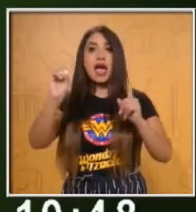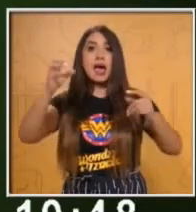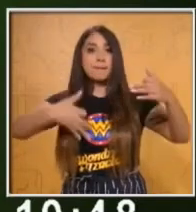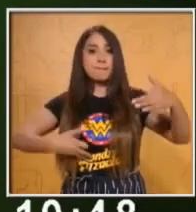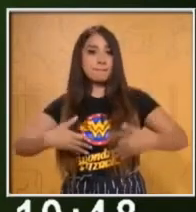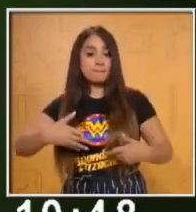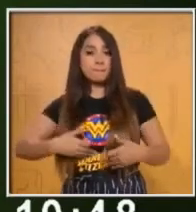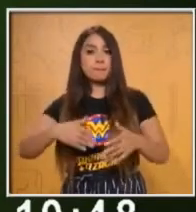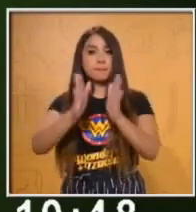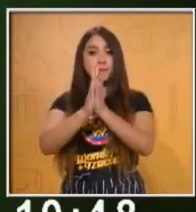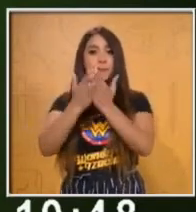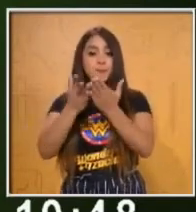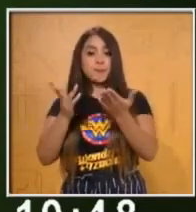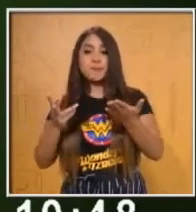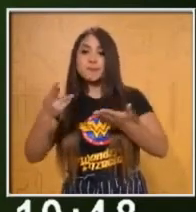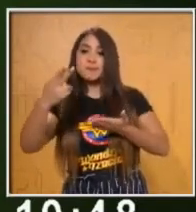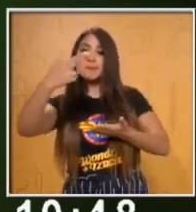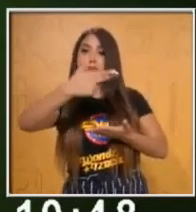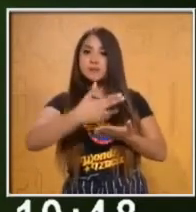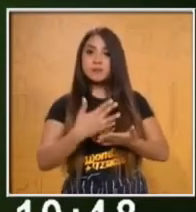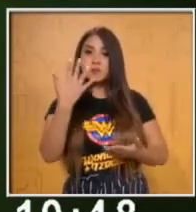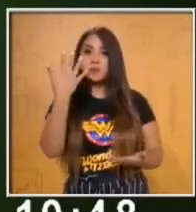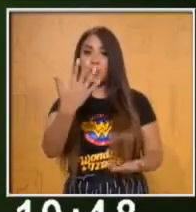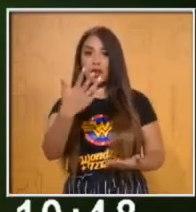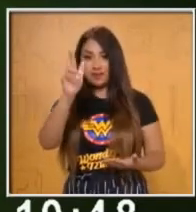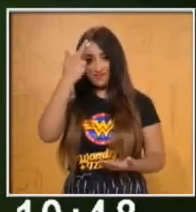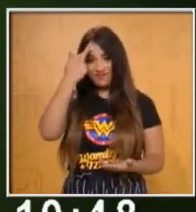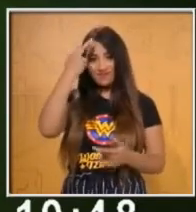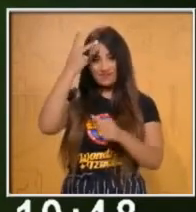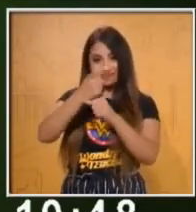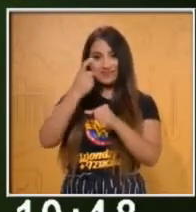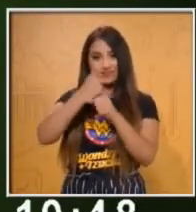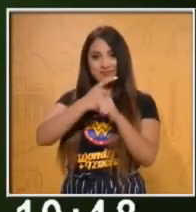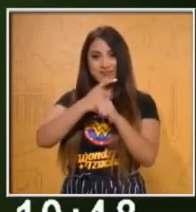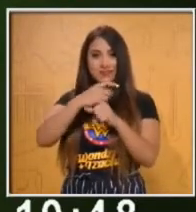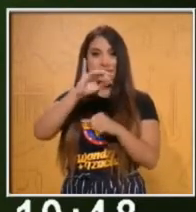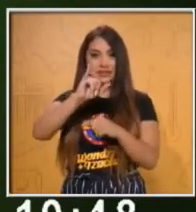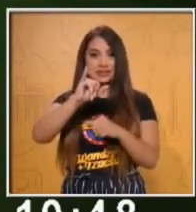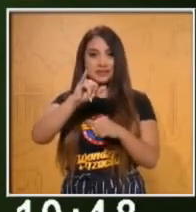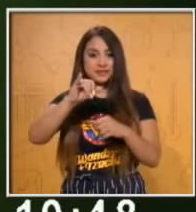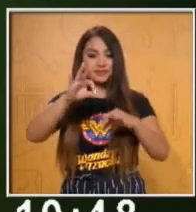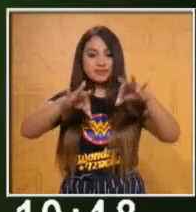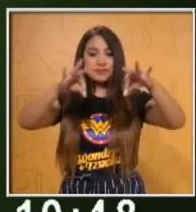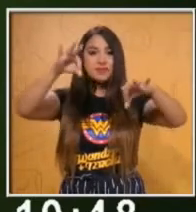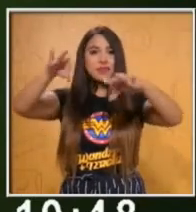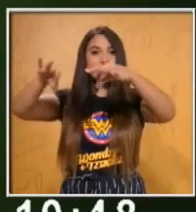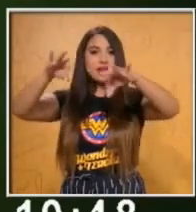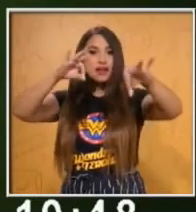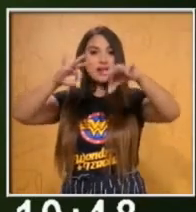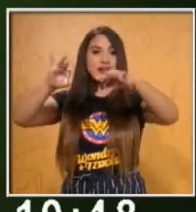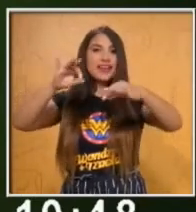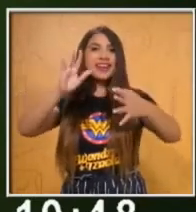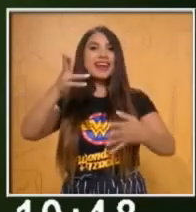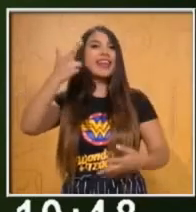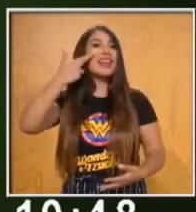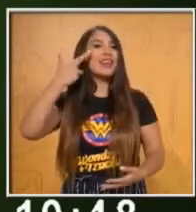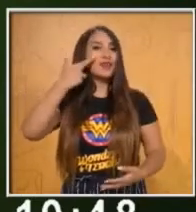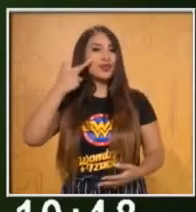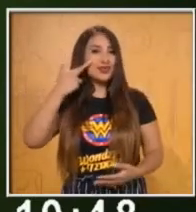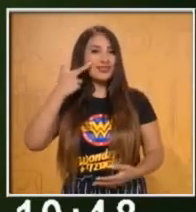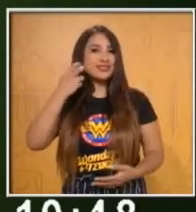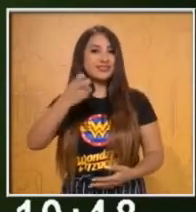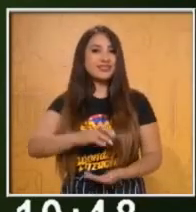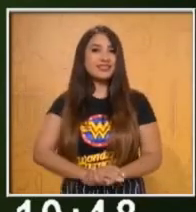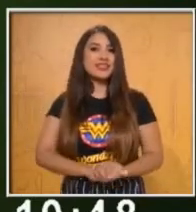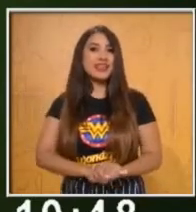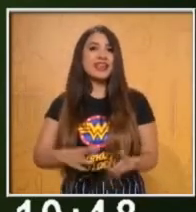si recuerden la primera obra que les representamos con los títeres, que fue la de los ratones. Y para